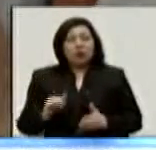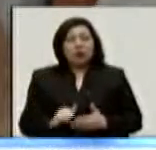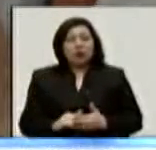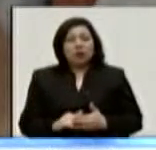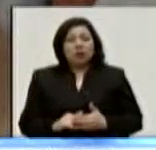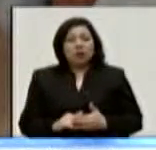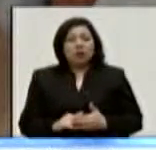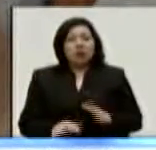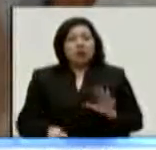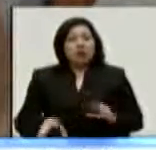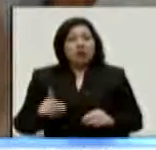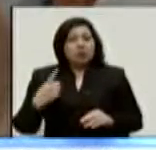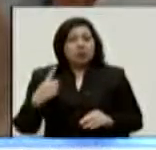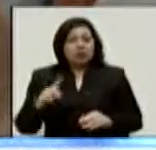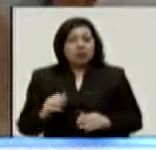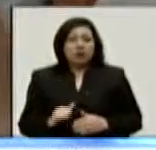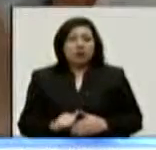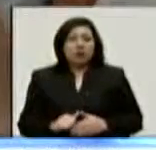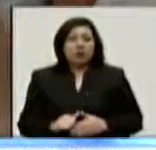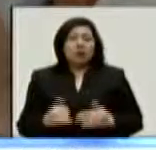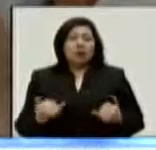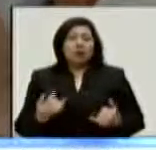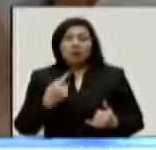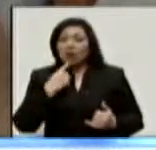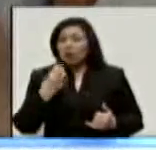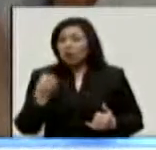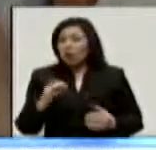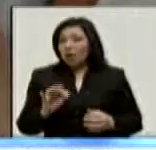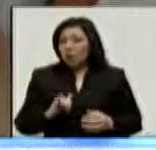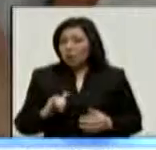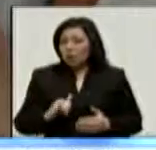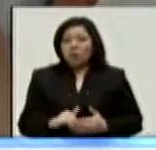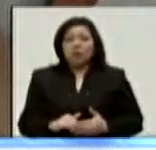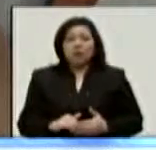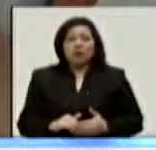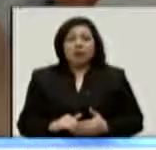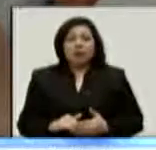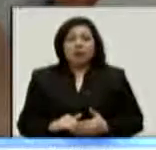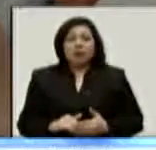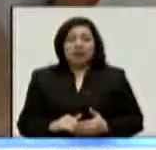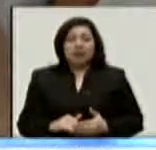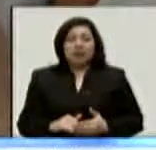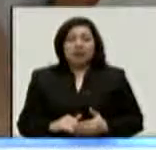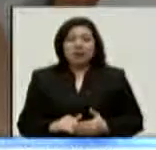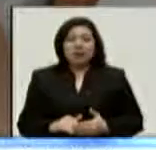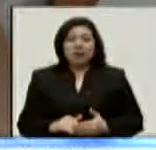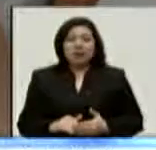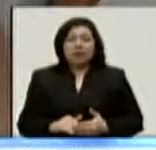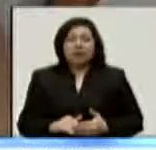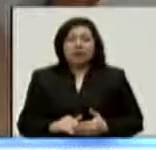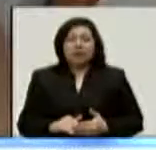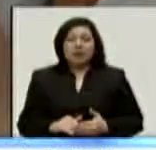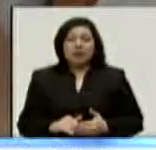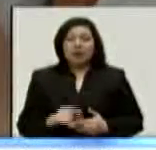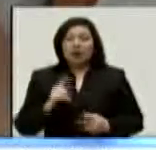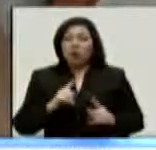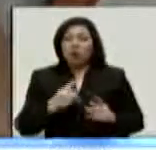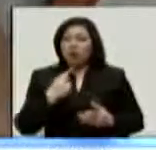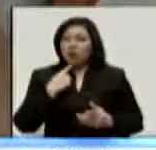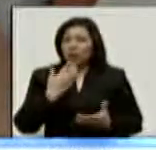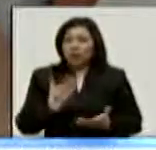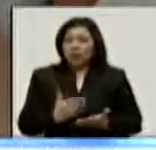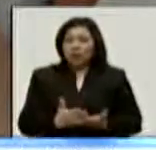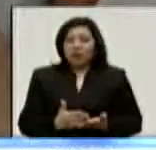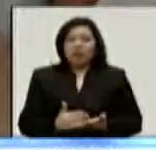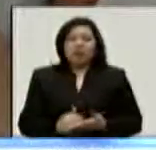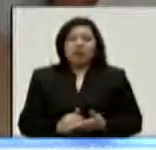un patrimonio de $11.000.000. Aquí nos han dicho lo mismo, un patrimonio de $11.000.000, aunque unos activos, creo